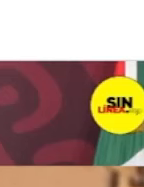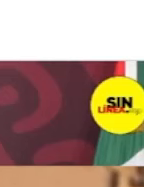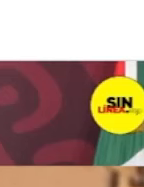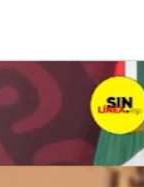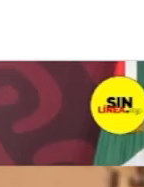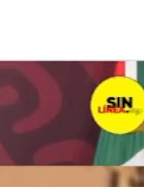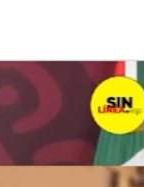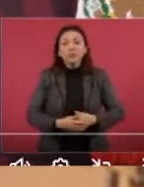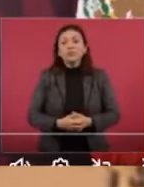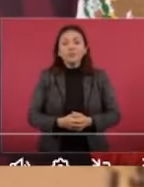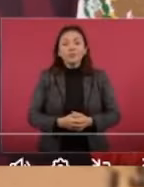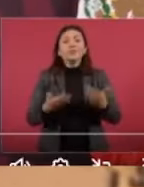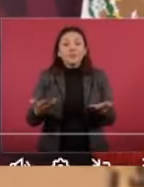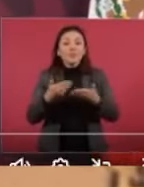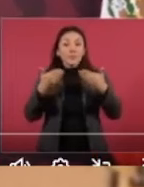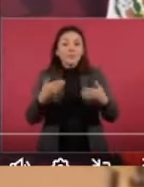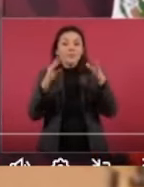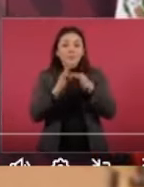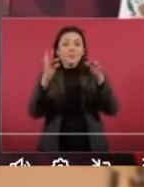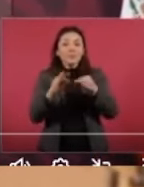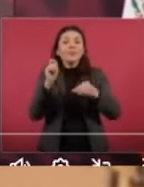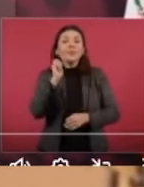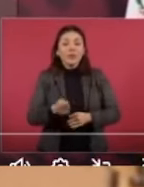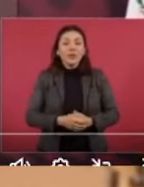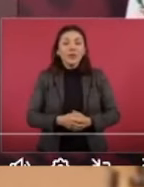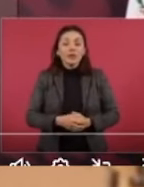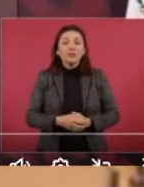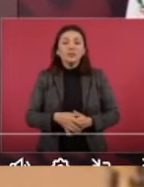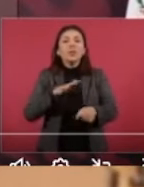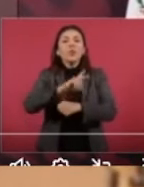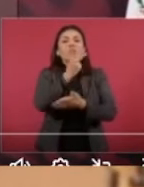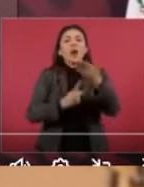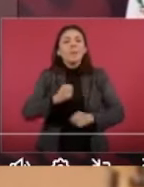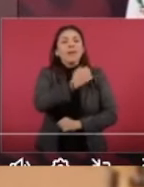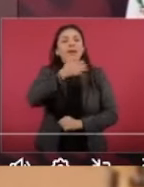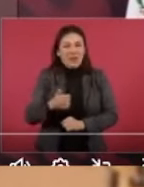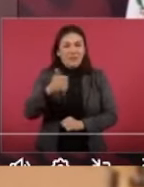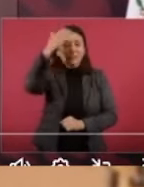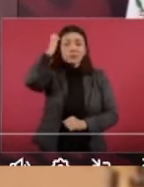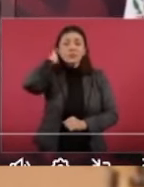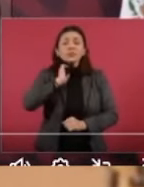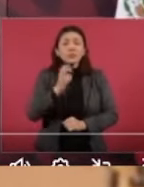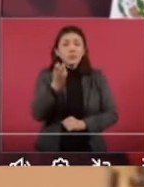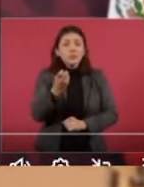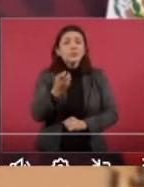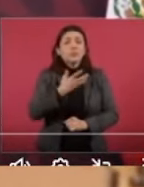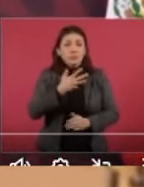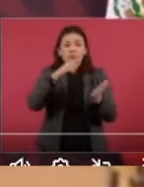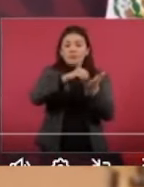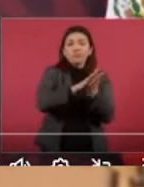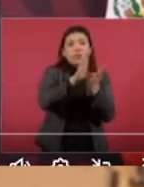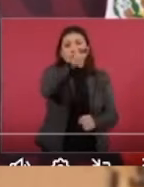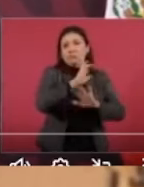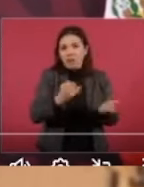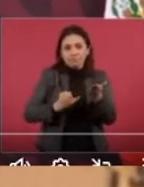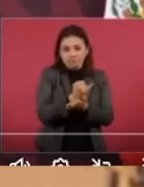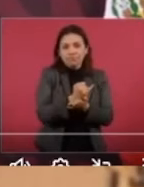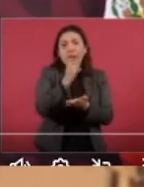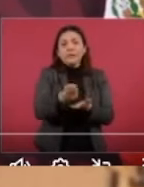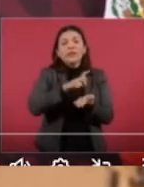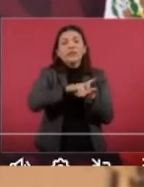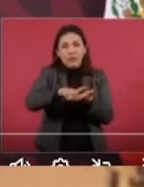respecto escuchémoslo ahora vamos a hablar de de los programas de bienestar que van a quedar en la Constitución